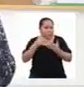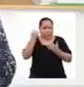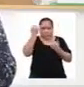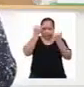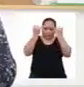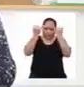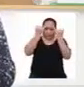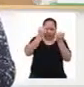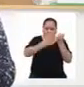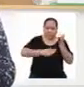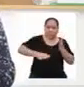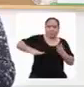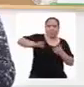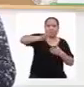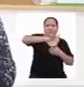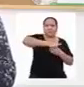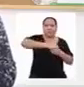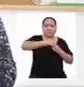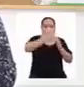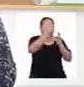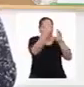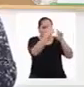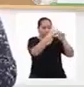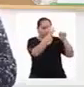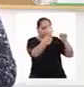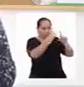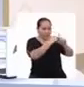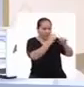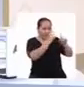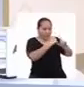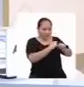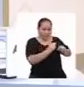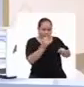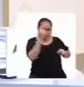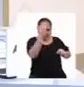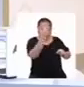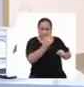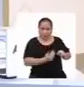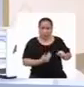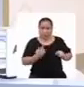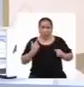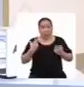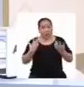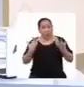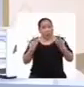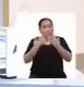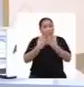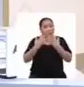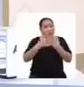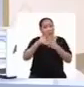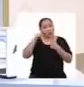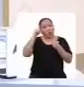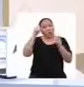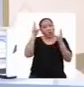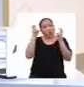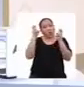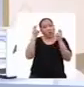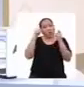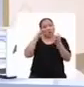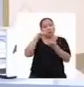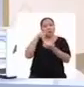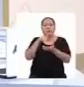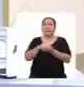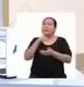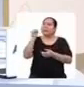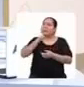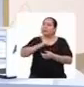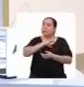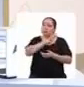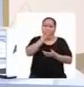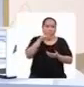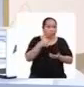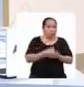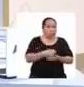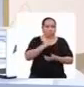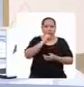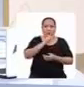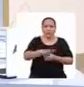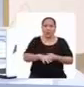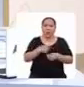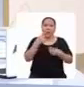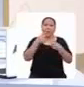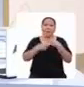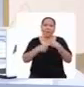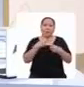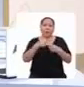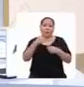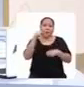ideas de todos los párrafos y con el tema central? Sí, profesora. Todos hablan de la situación que estamos viviendo por la